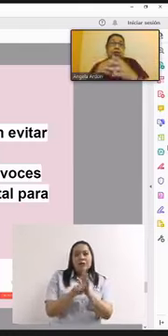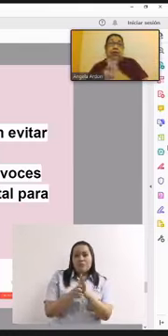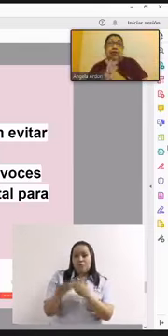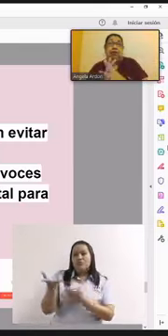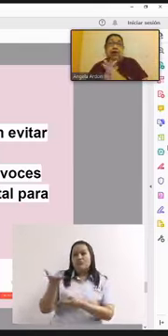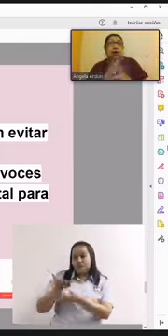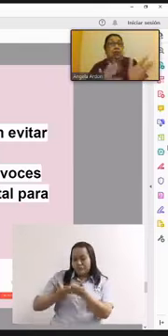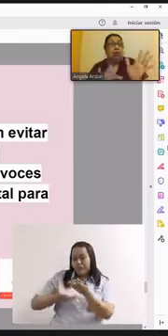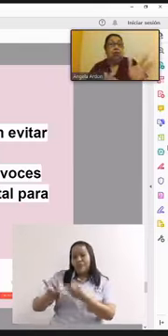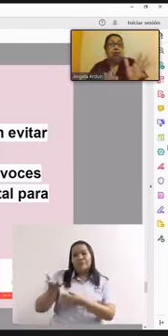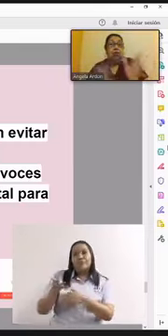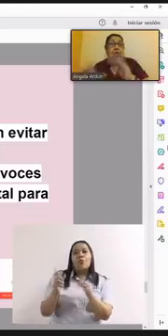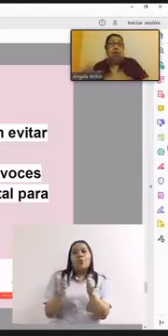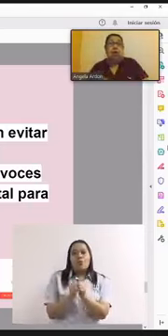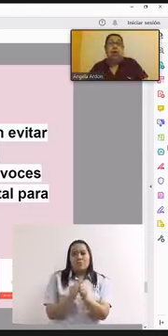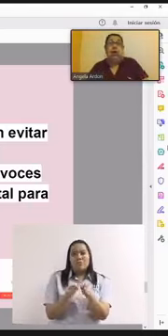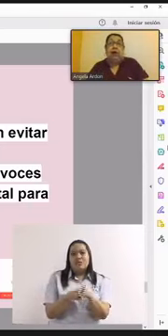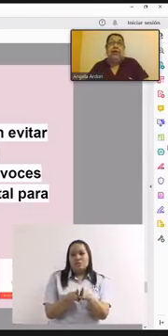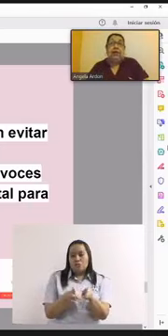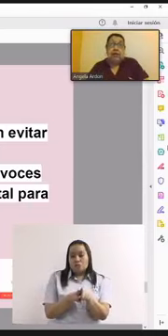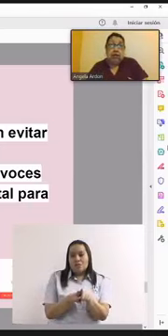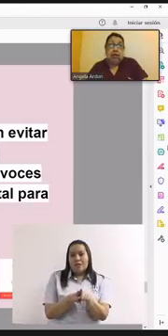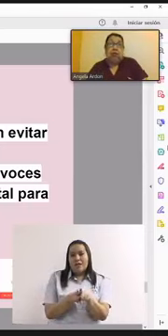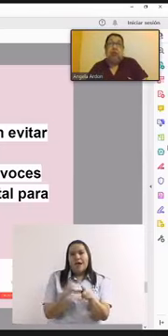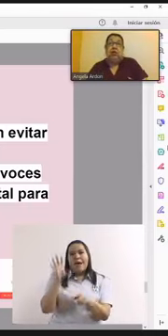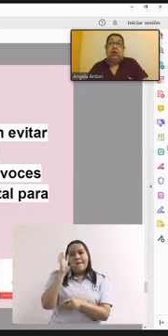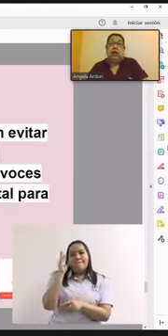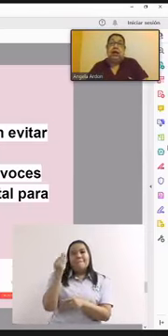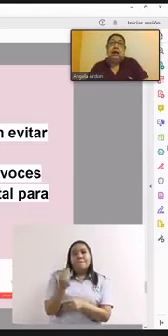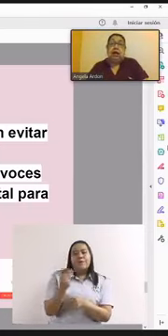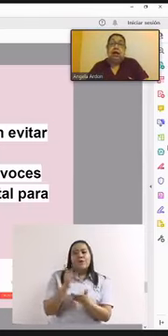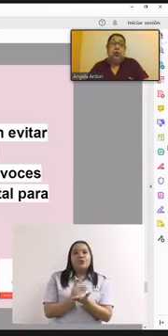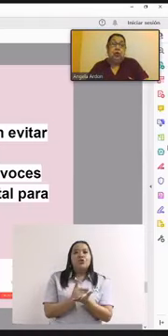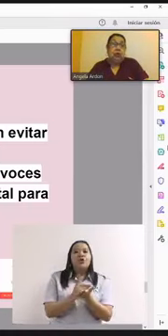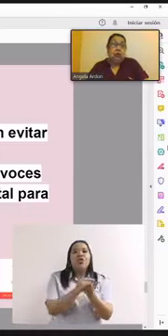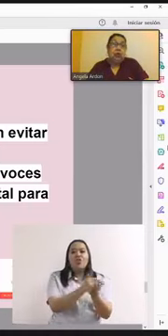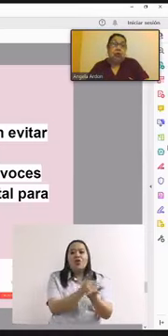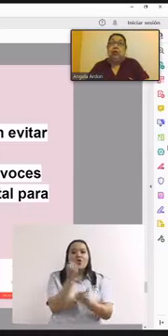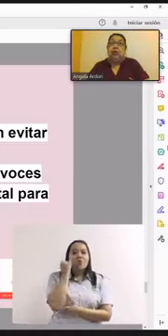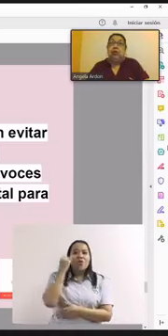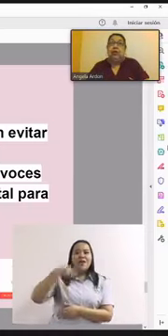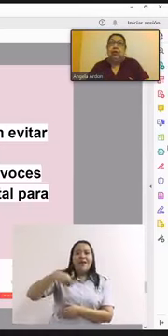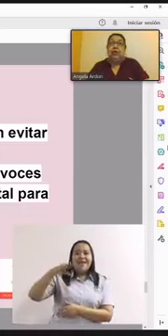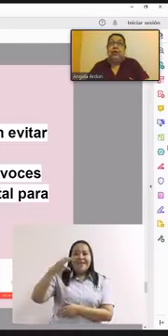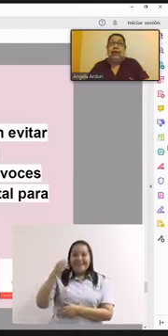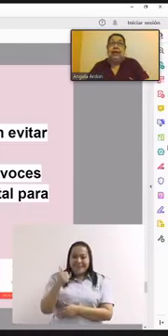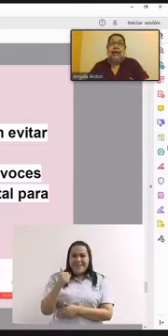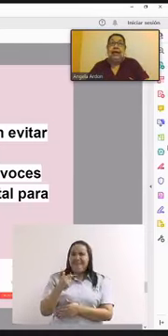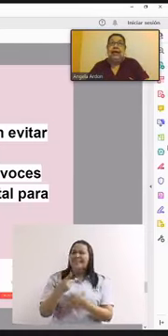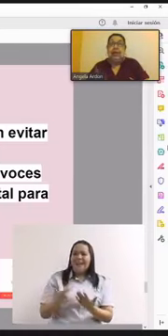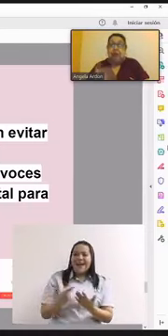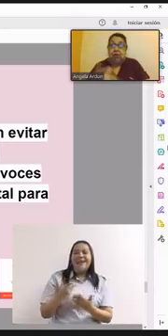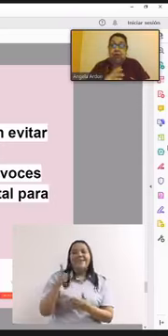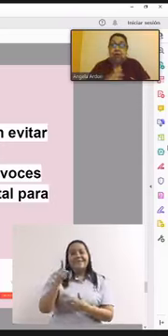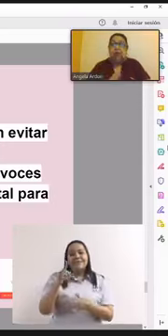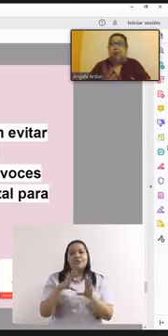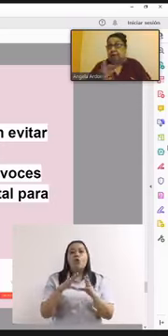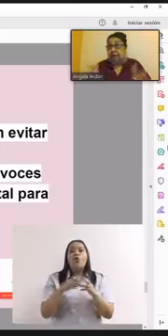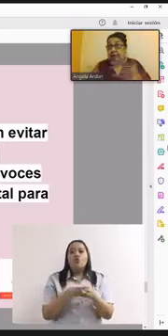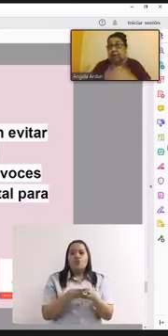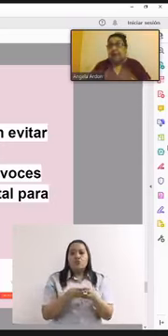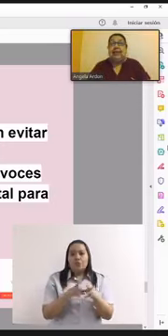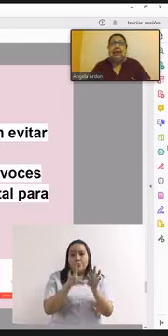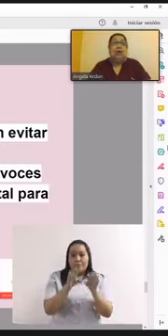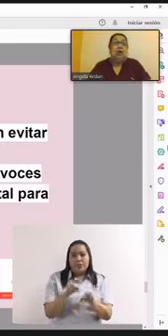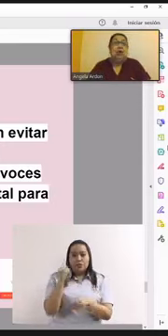prótesis auditiva, pero no con GAPER, que es el que estoy representando ahorita, el Grupo Hondureño de Apoyo a Personas Sordas, que es el que me autorizó porque está